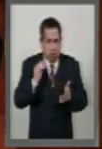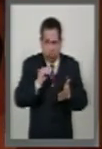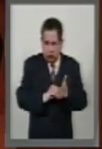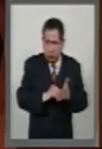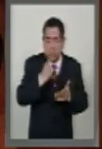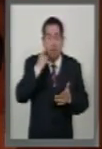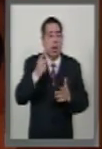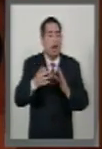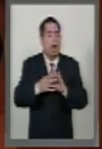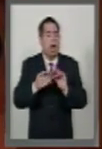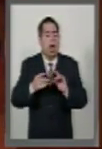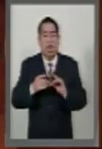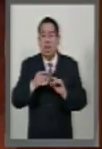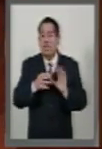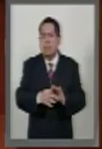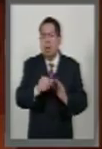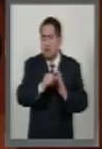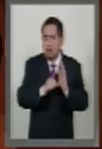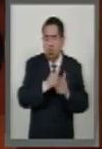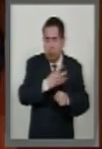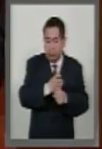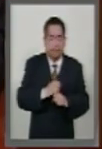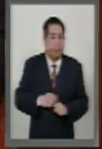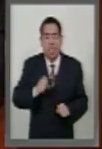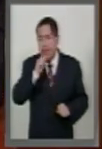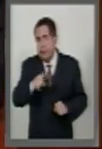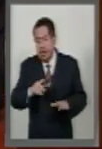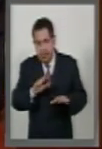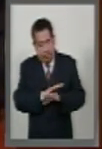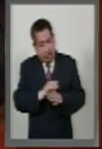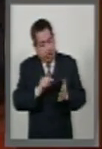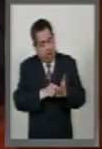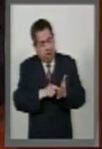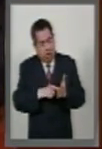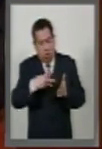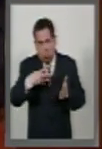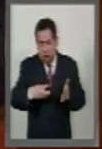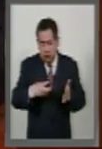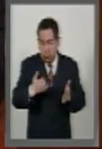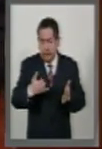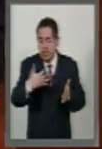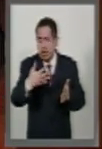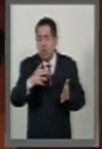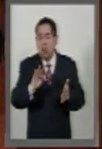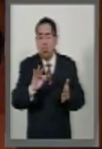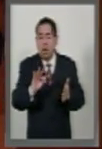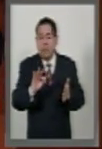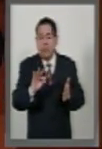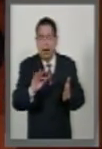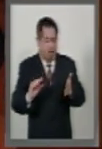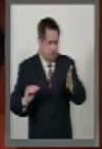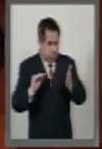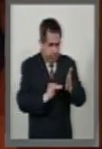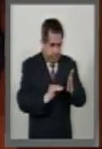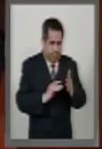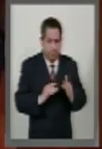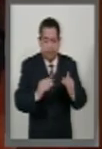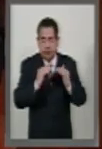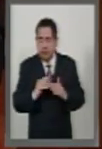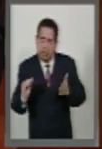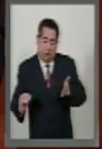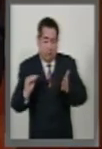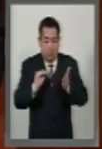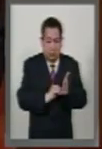del artículo cuarto. Se reforman las fracciones cuarto y 40 y se adicionan las